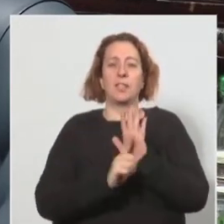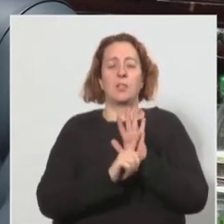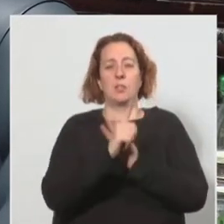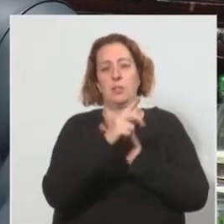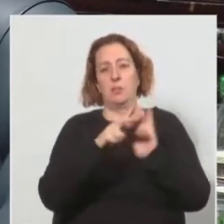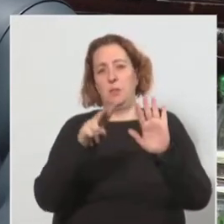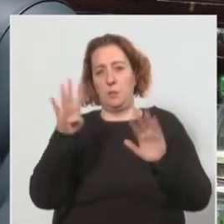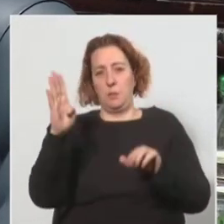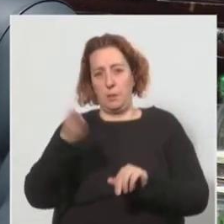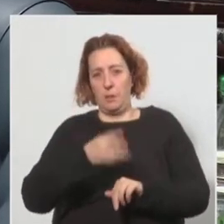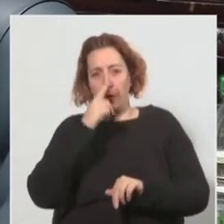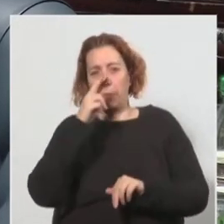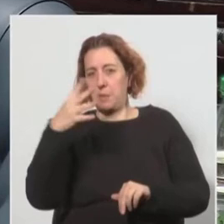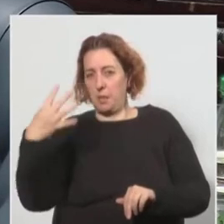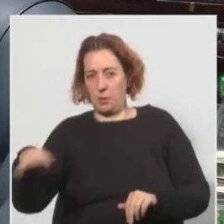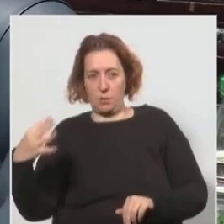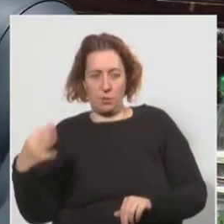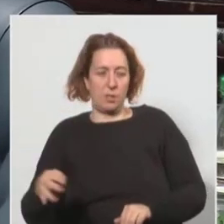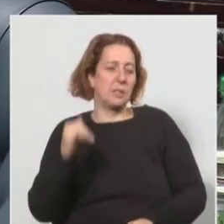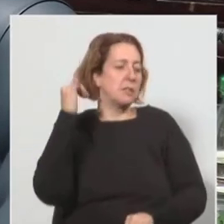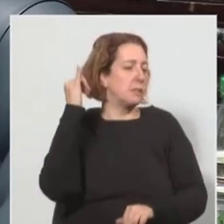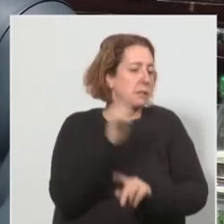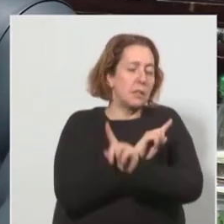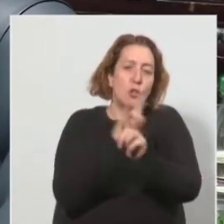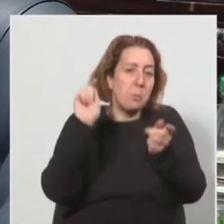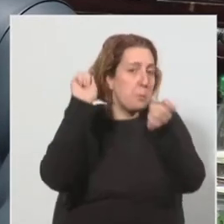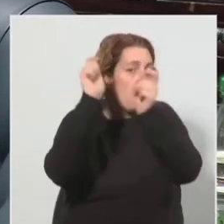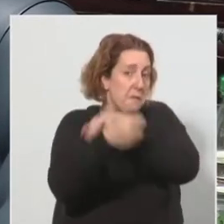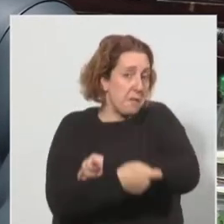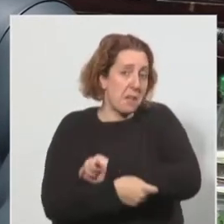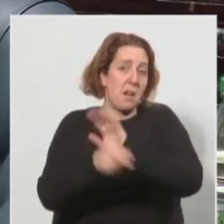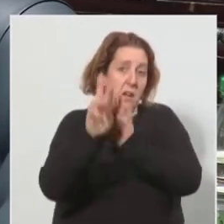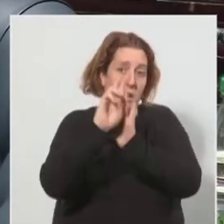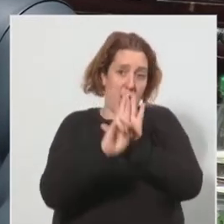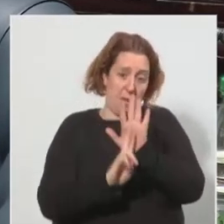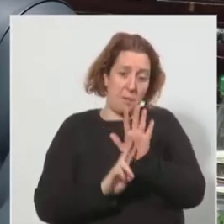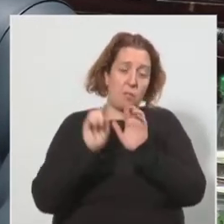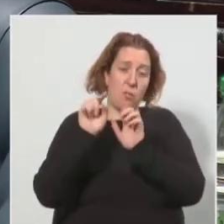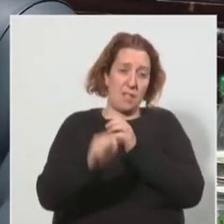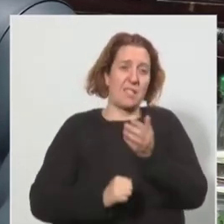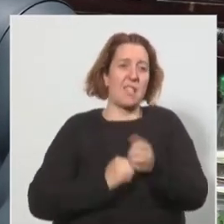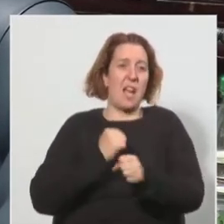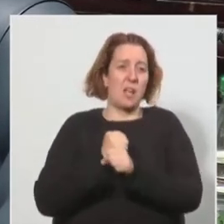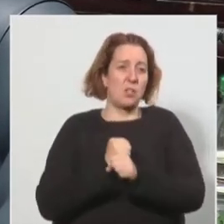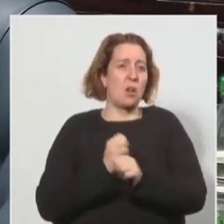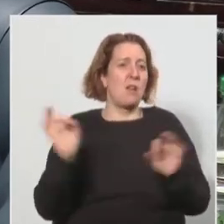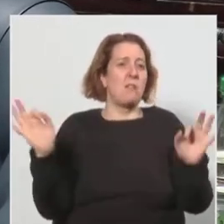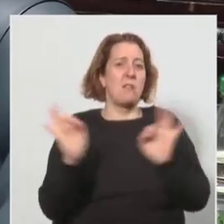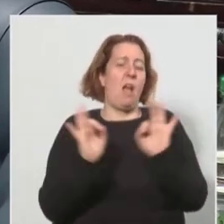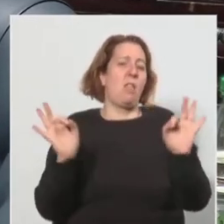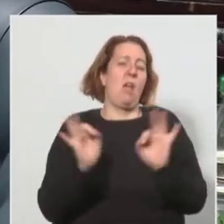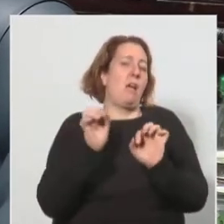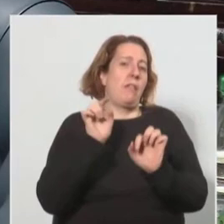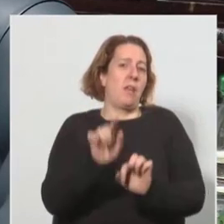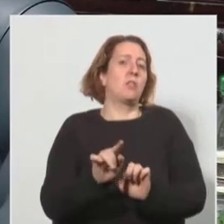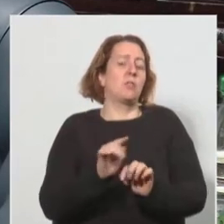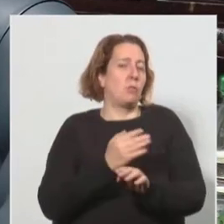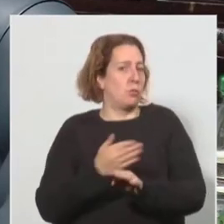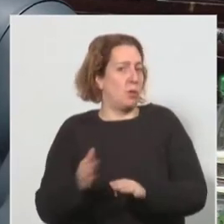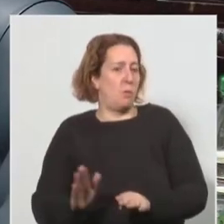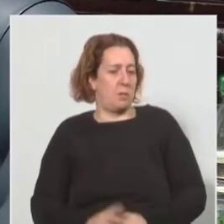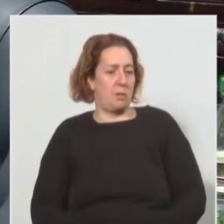Han dicho que si no se hubiera modificado el reglamento de expedición de pasaportes en ese año, nada de esto había